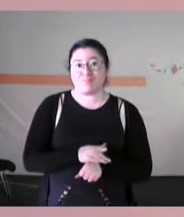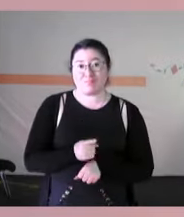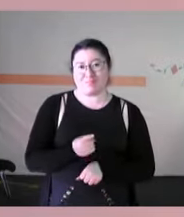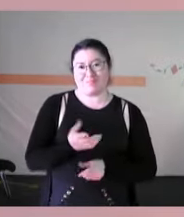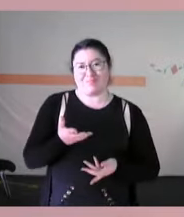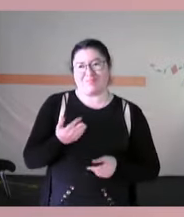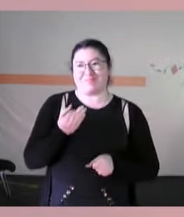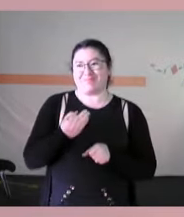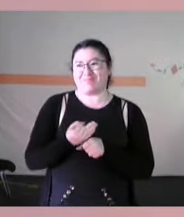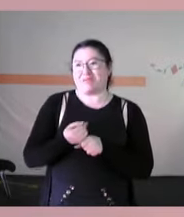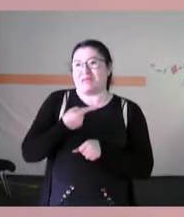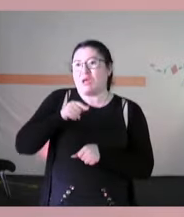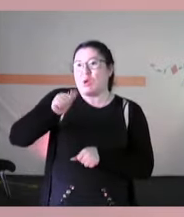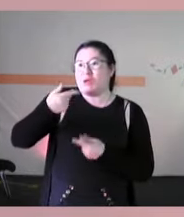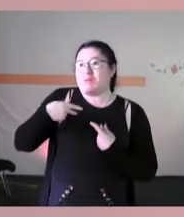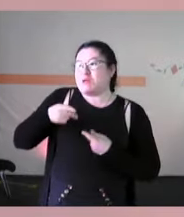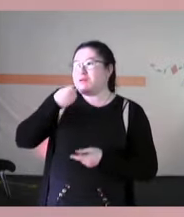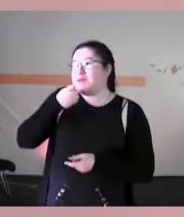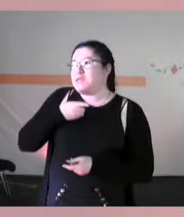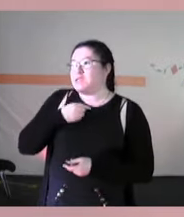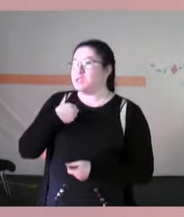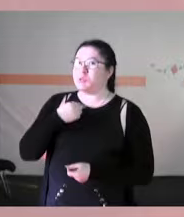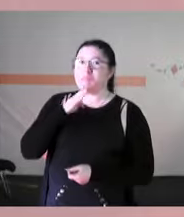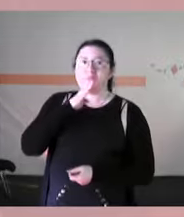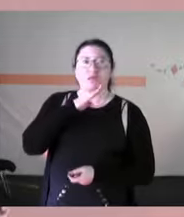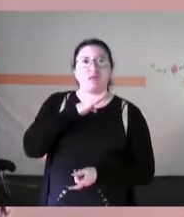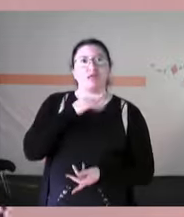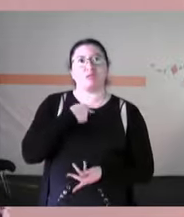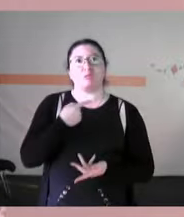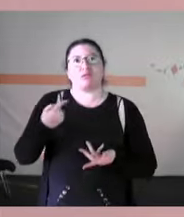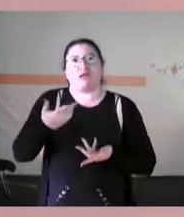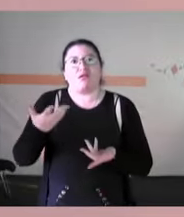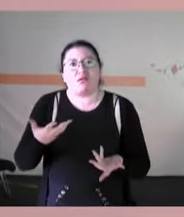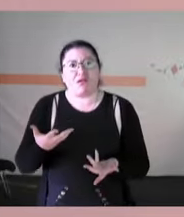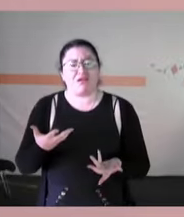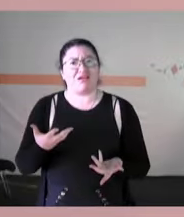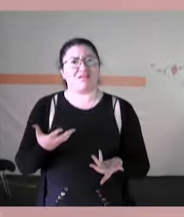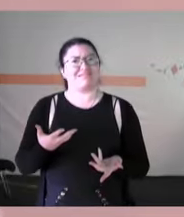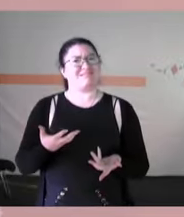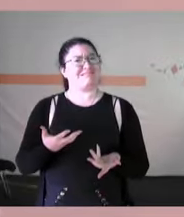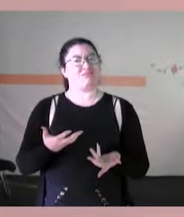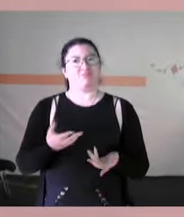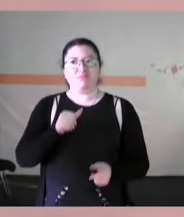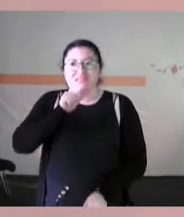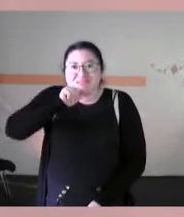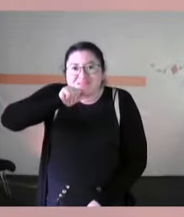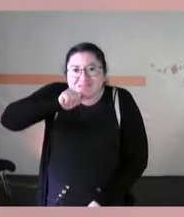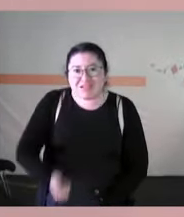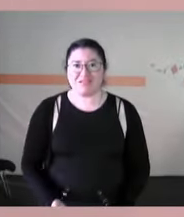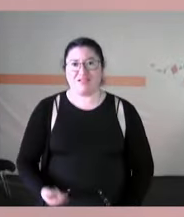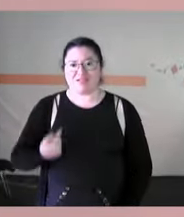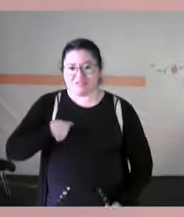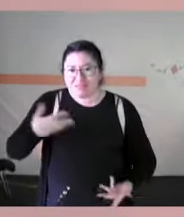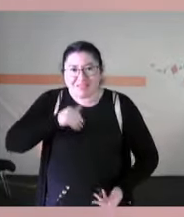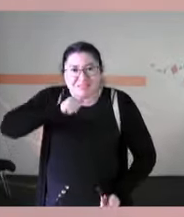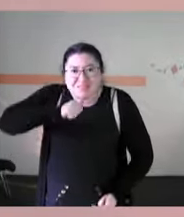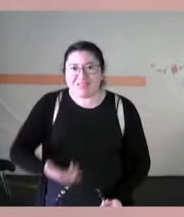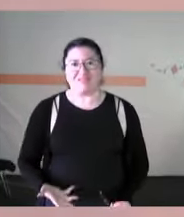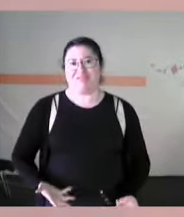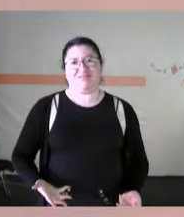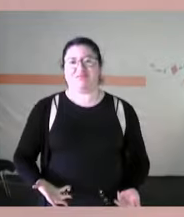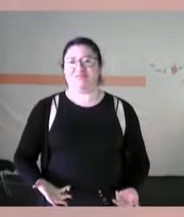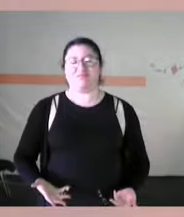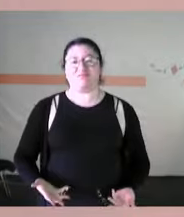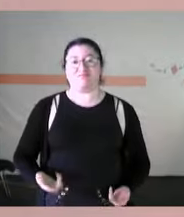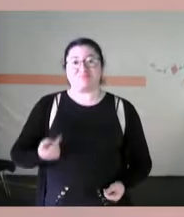me van a echar la bronca. Porque, ¿qué estabas haciendo? ¡Nada! No estaba haciendo